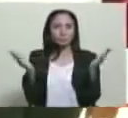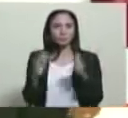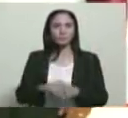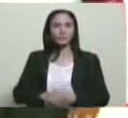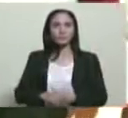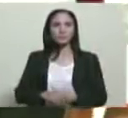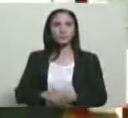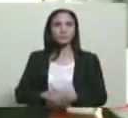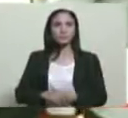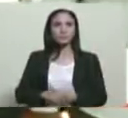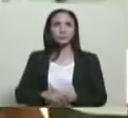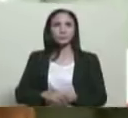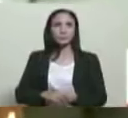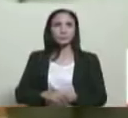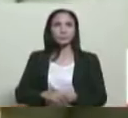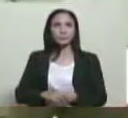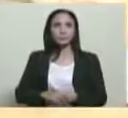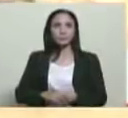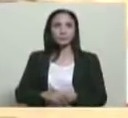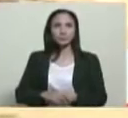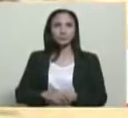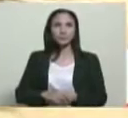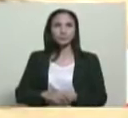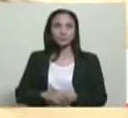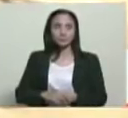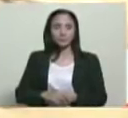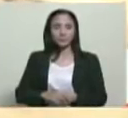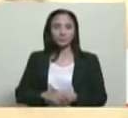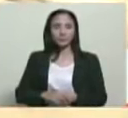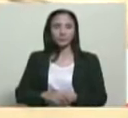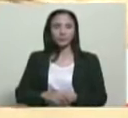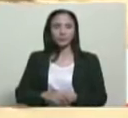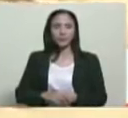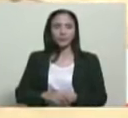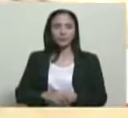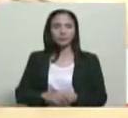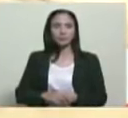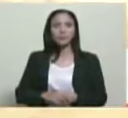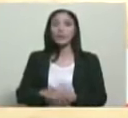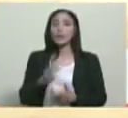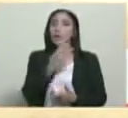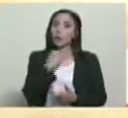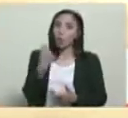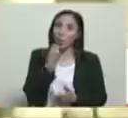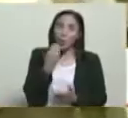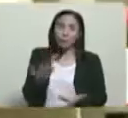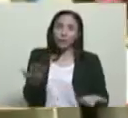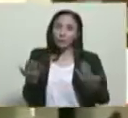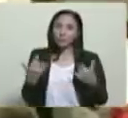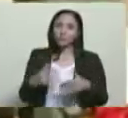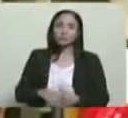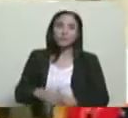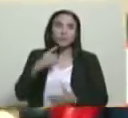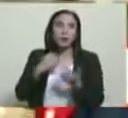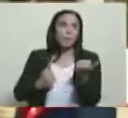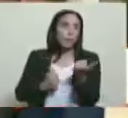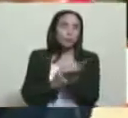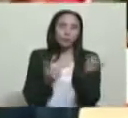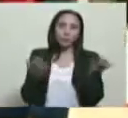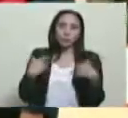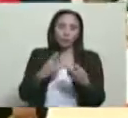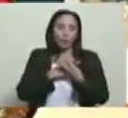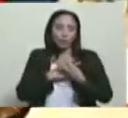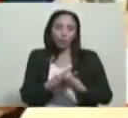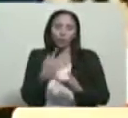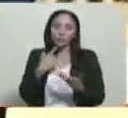gerente general del Instituto Nacional de la Juventud. Una vez más, presidente, acá la juventud atendiendo su llamado a esta generación que tiene